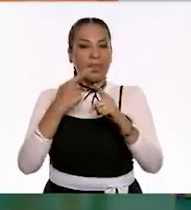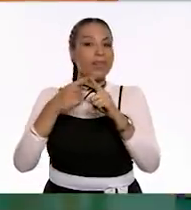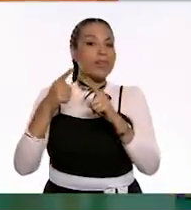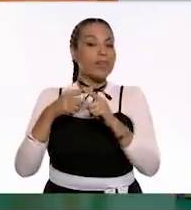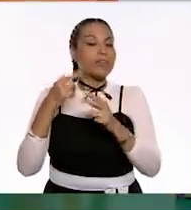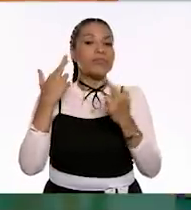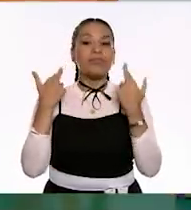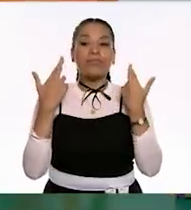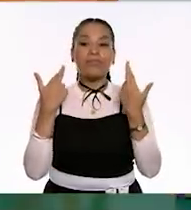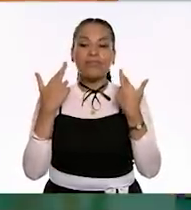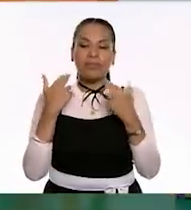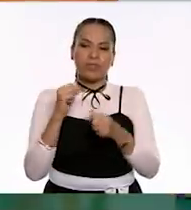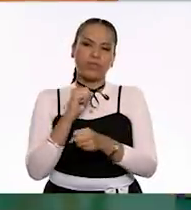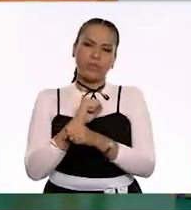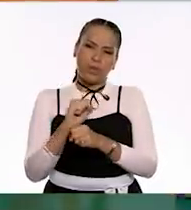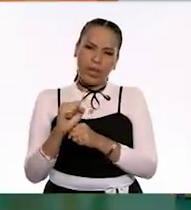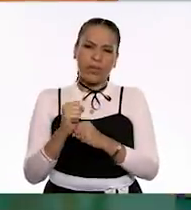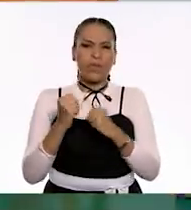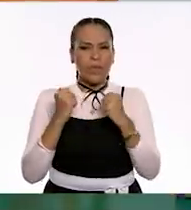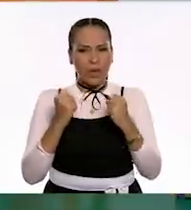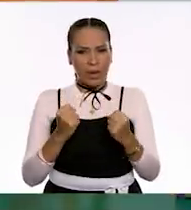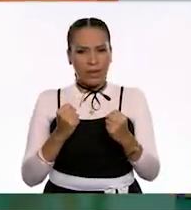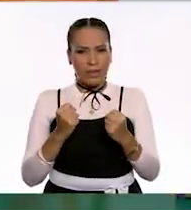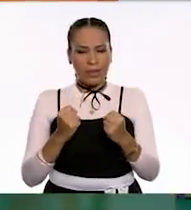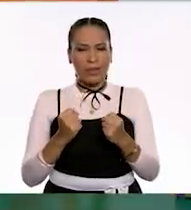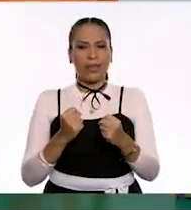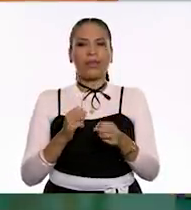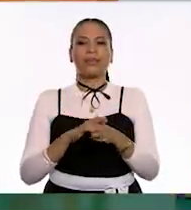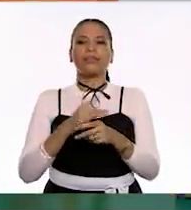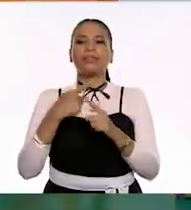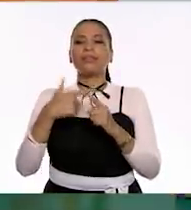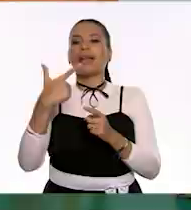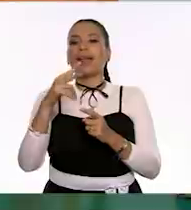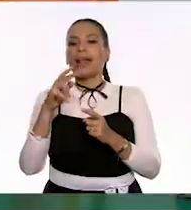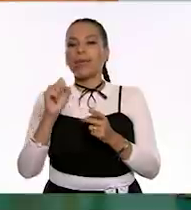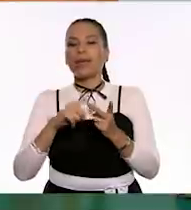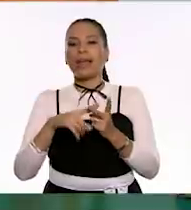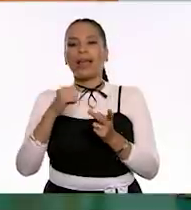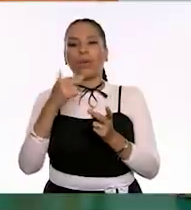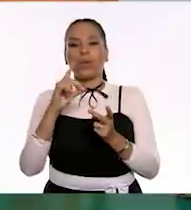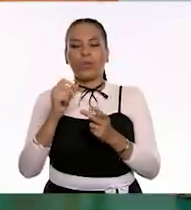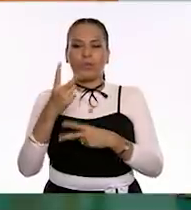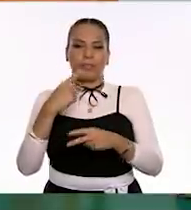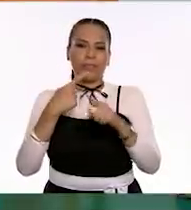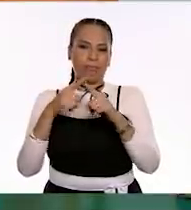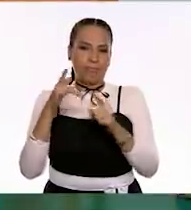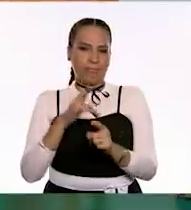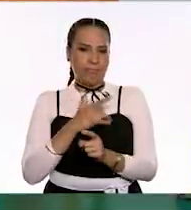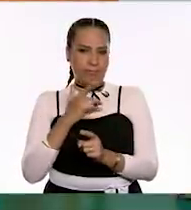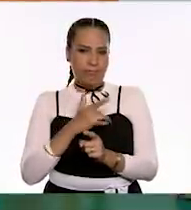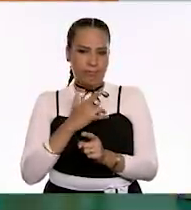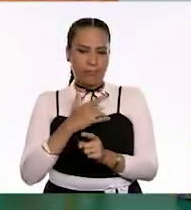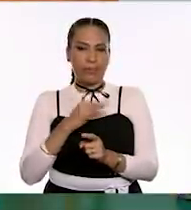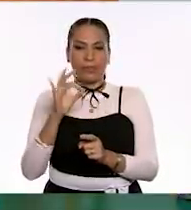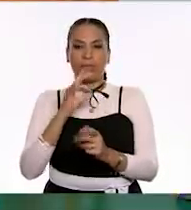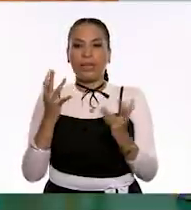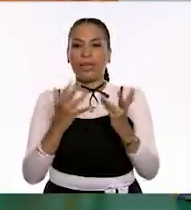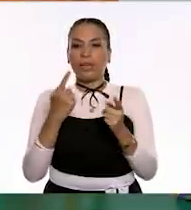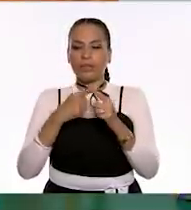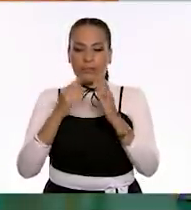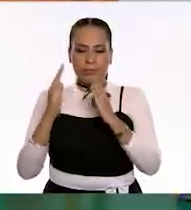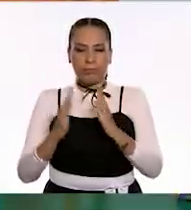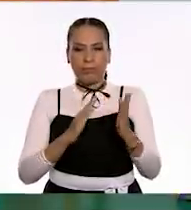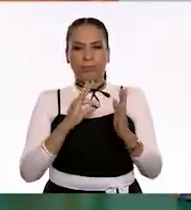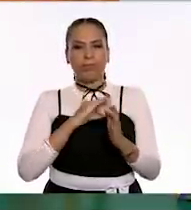distintos sonidos, suaves, fuertes, graves, agudos, generan distintas sensaciones y que si creamos una